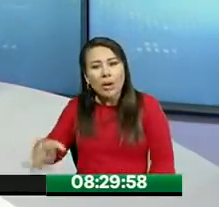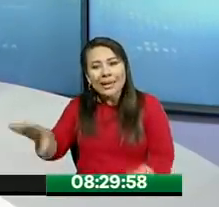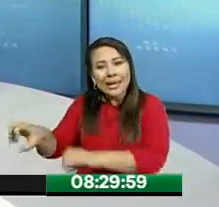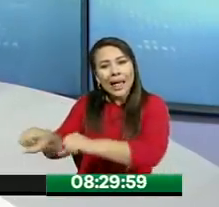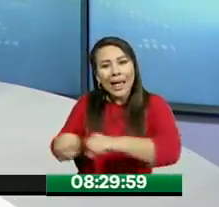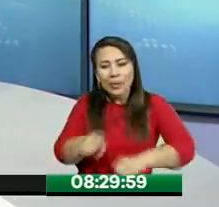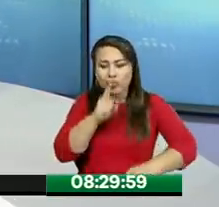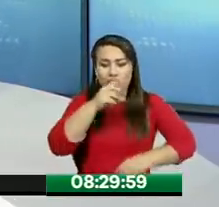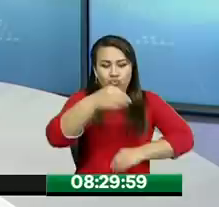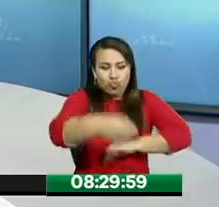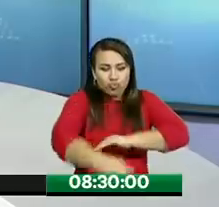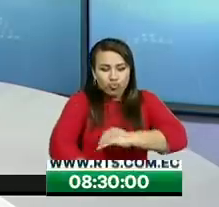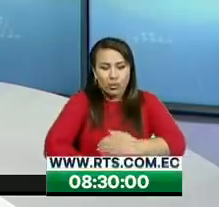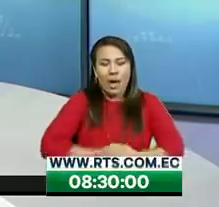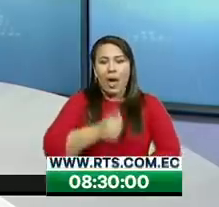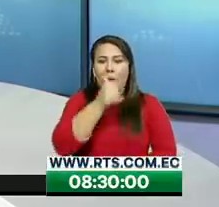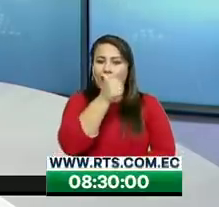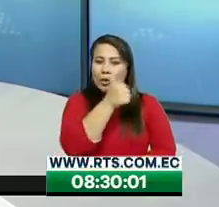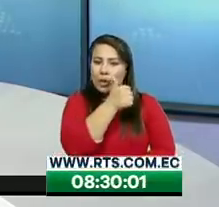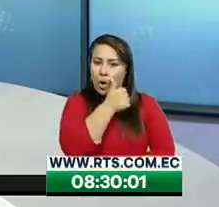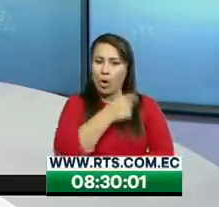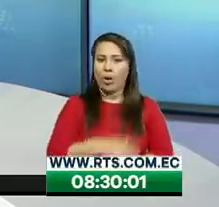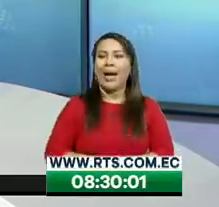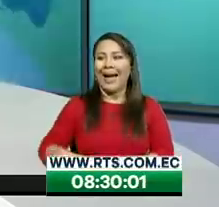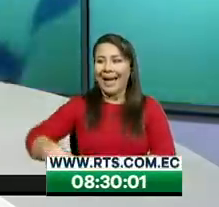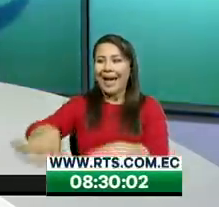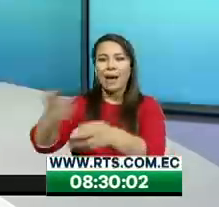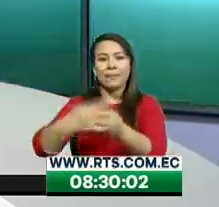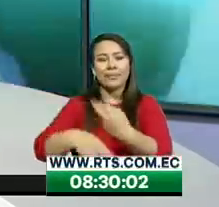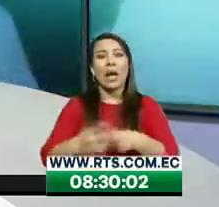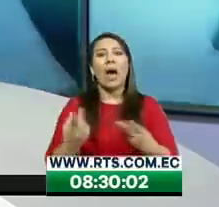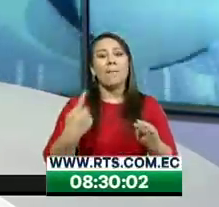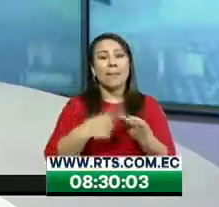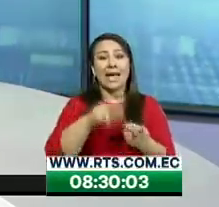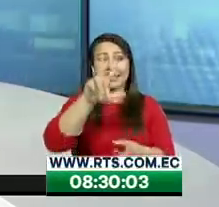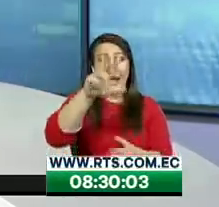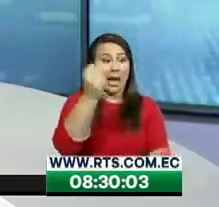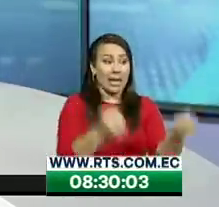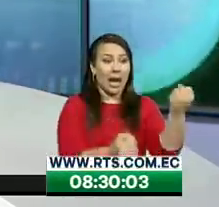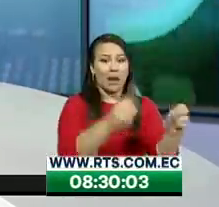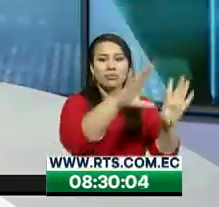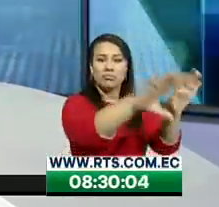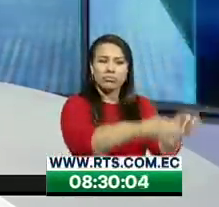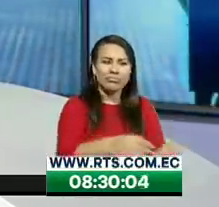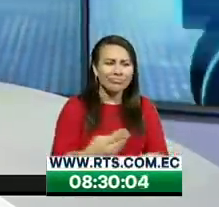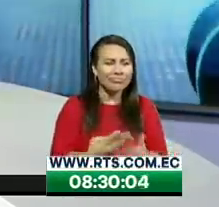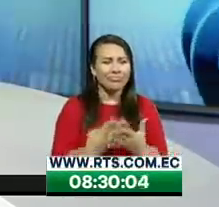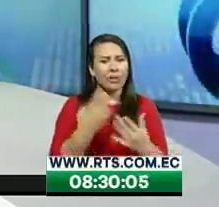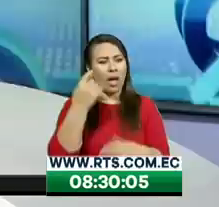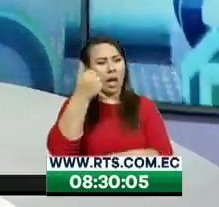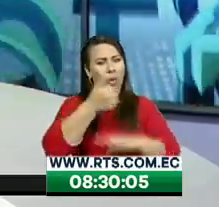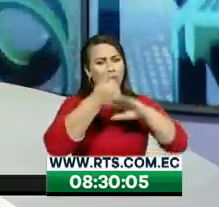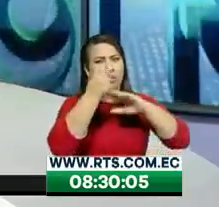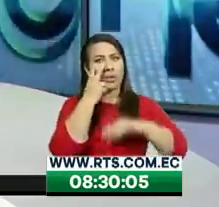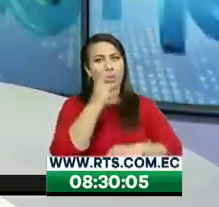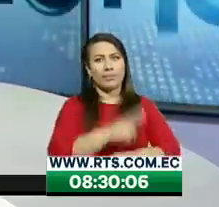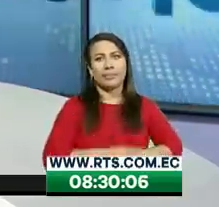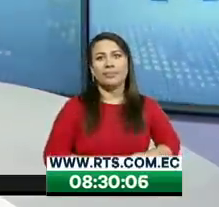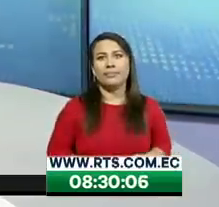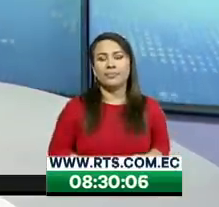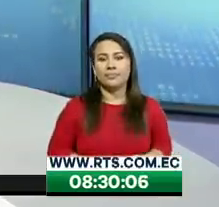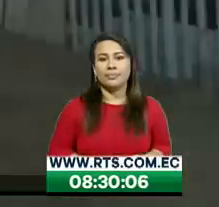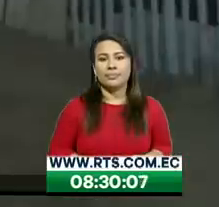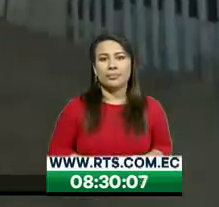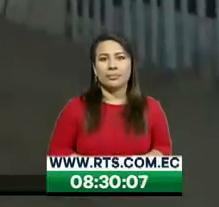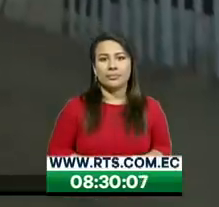Portete se produce un roce. Primero, posterior un arrollamiento y el fallecimiento del conductor